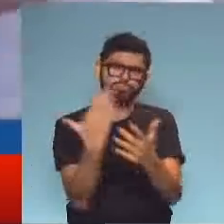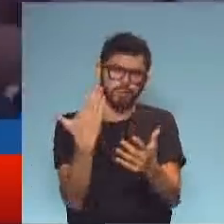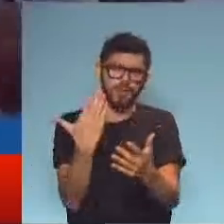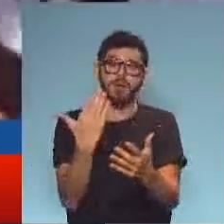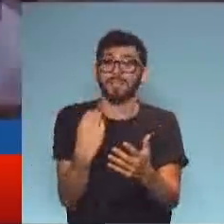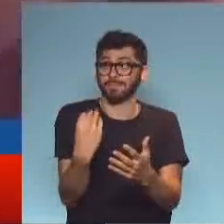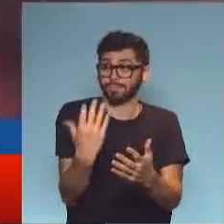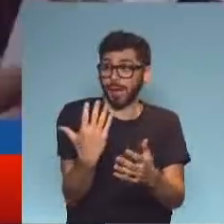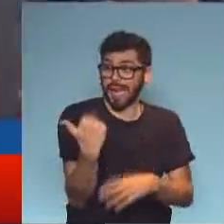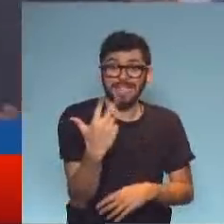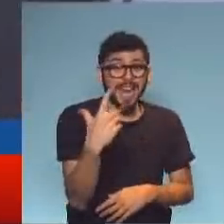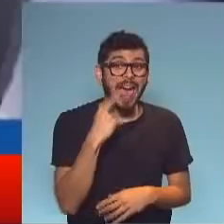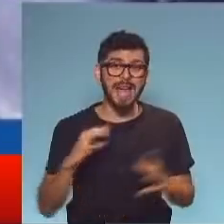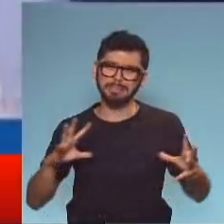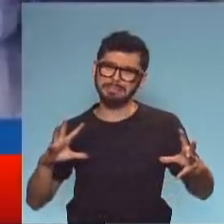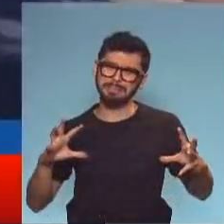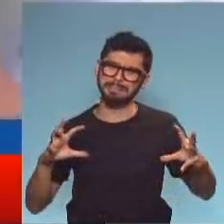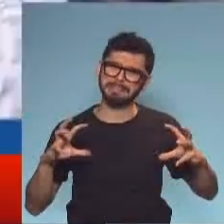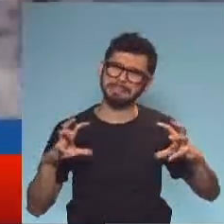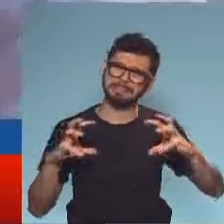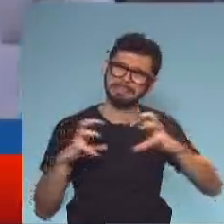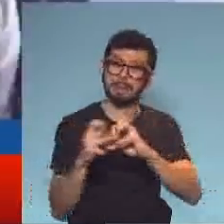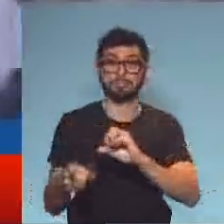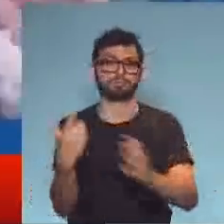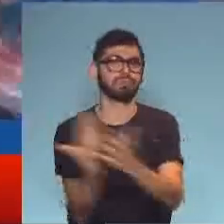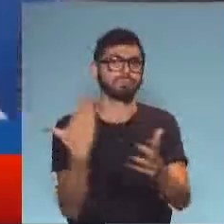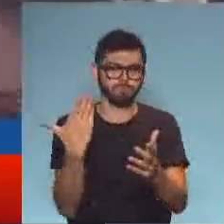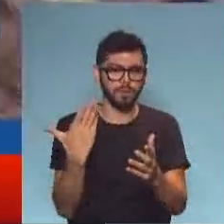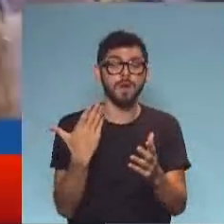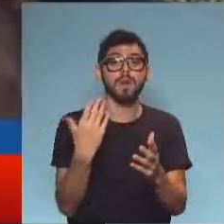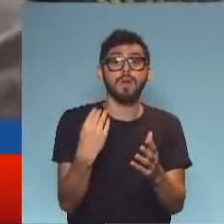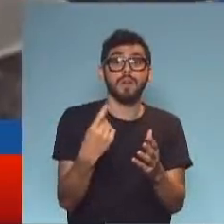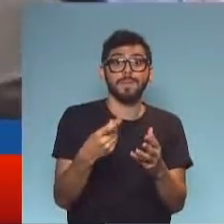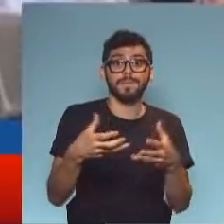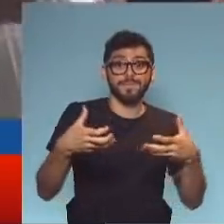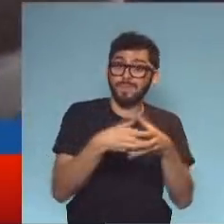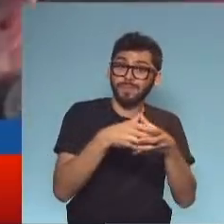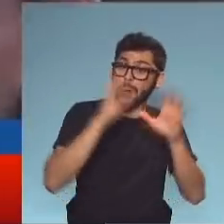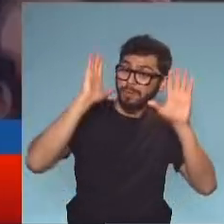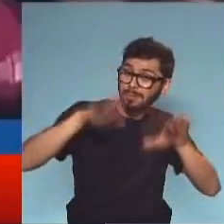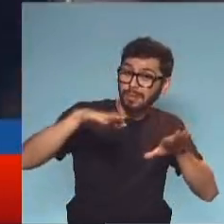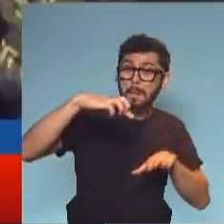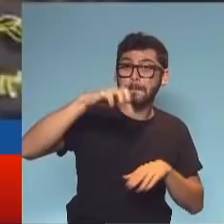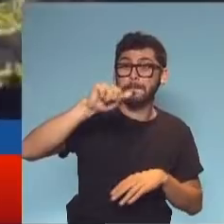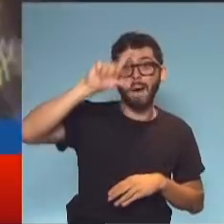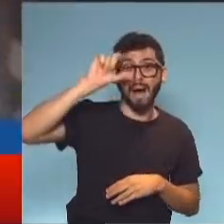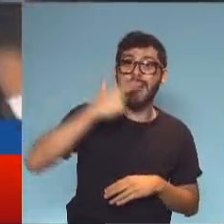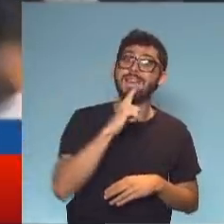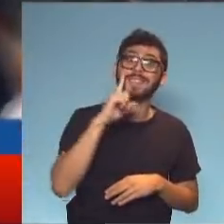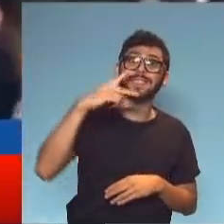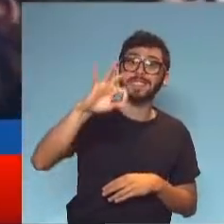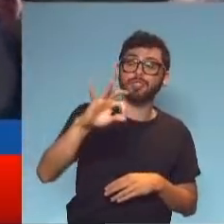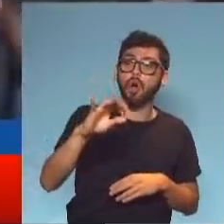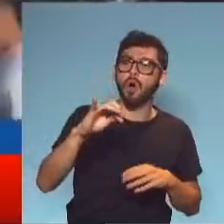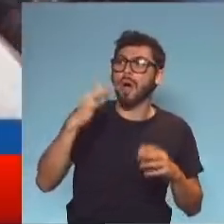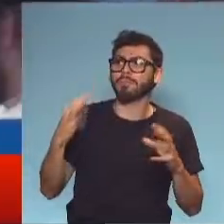de 3 días muy calientes en la región, donde los palestinos justamente lo que están pidiendo, o el conflicto que desató